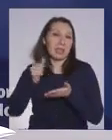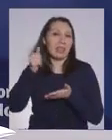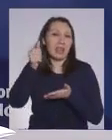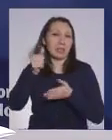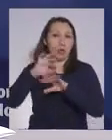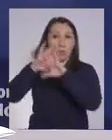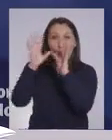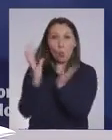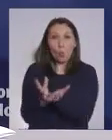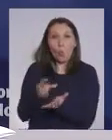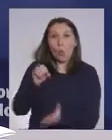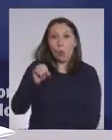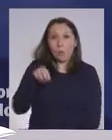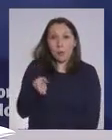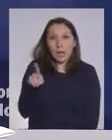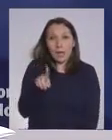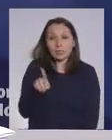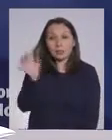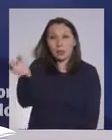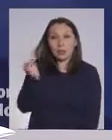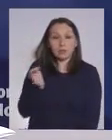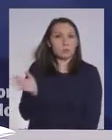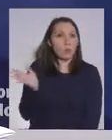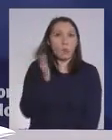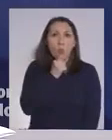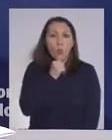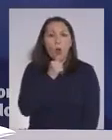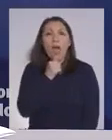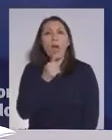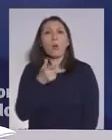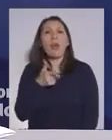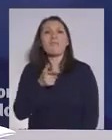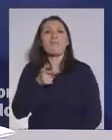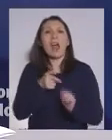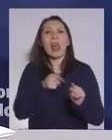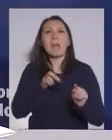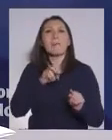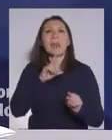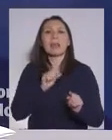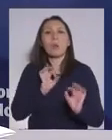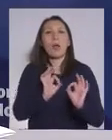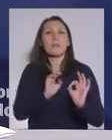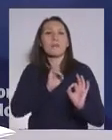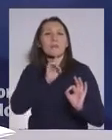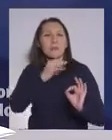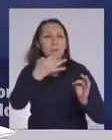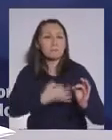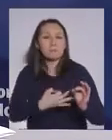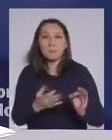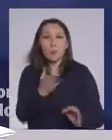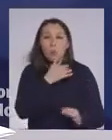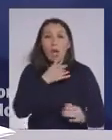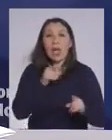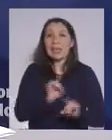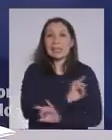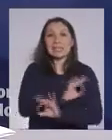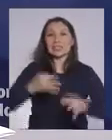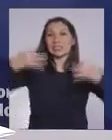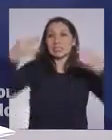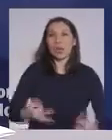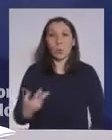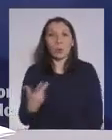perdón mundial de la ms cuando dice no hay una bala de plata es verdad no hay algo que te diga con esto vamos a